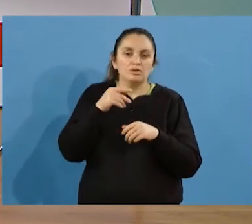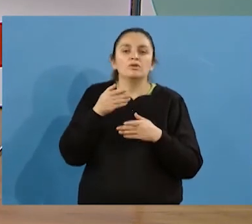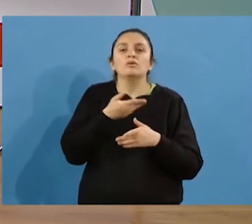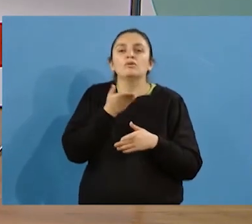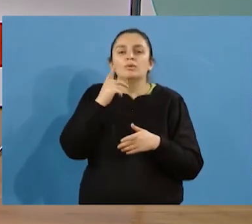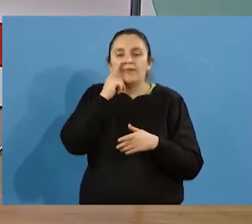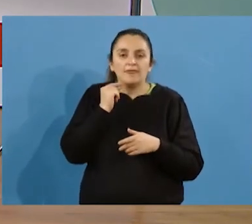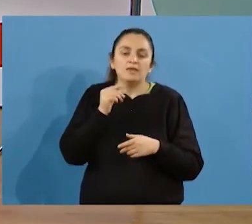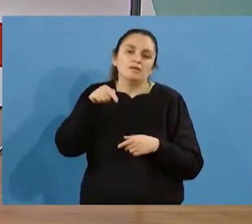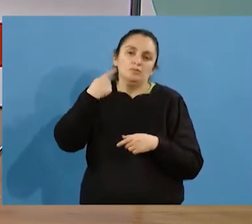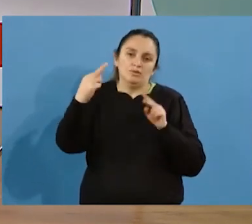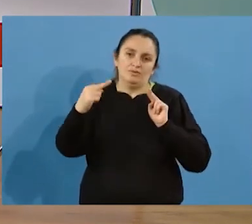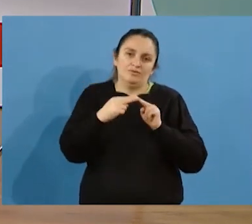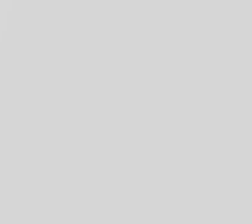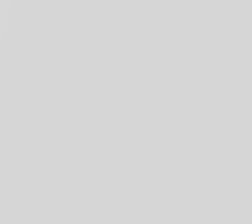próxima